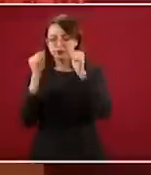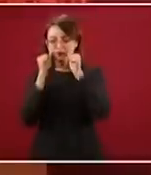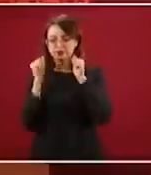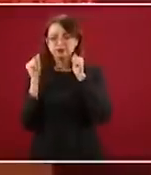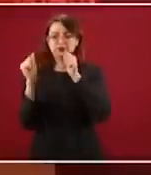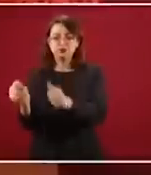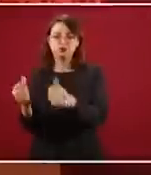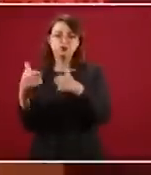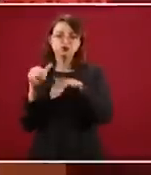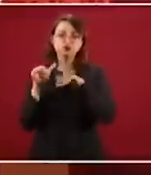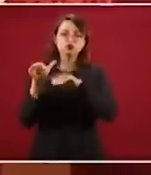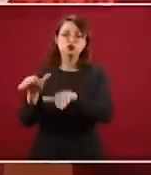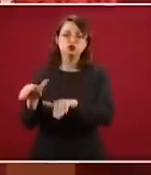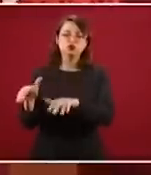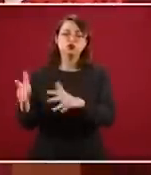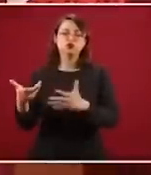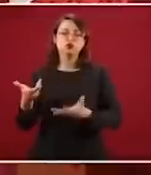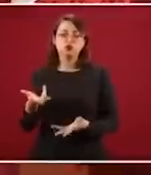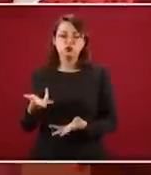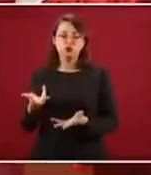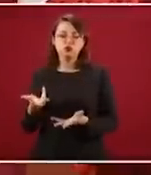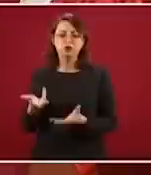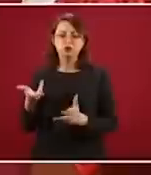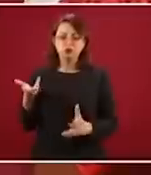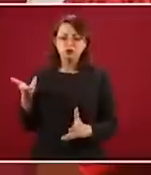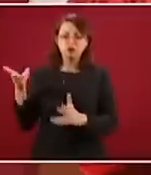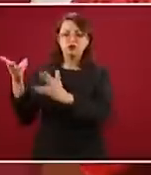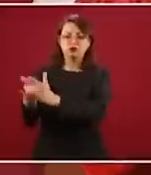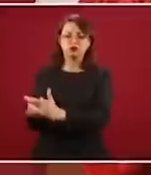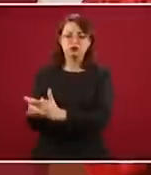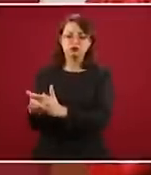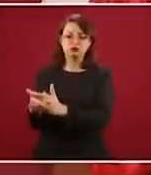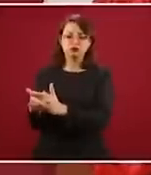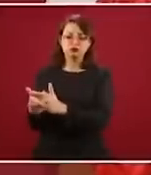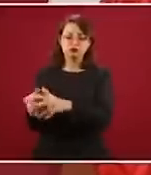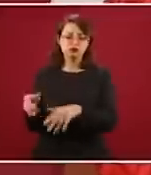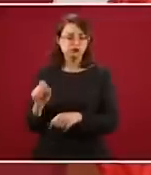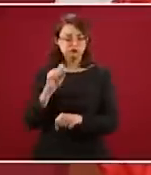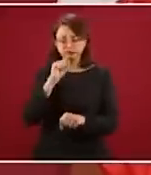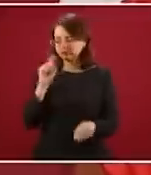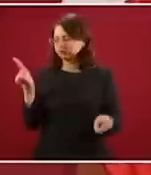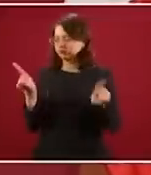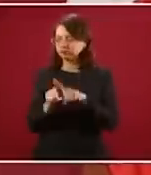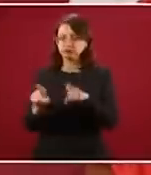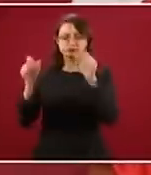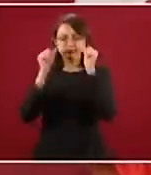en el caso, y es lo que estamos haciendo para el caso de homicidios.